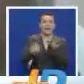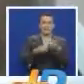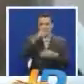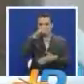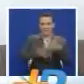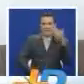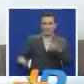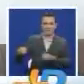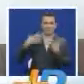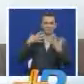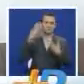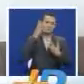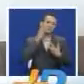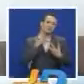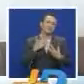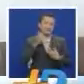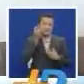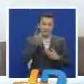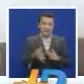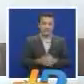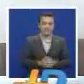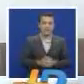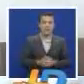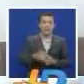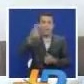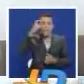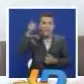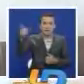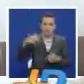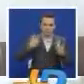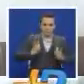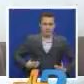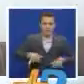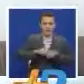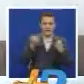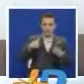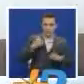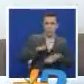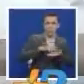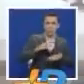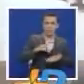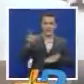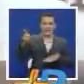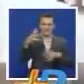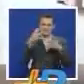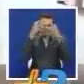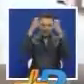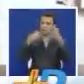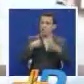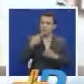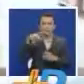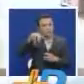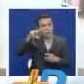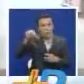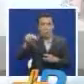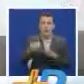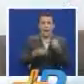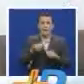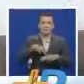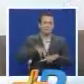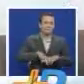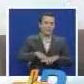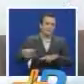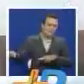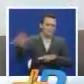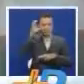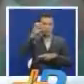segundo grado. Una camisa que le amaneció dañada y que yo le he dañado y yo le dije que no. Y entonces ella como que se llenó de rabia y me cogió desprevenida y me dijo, así te quería